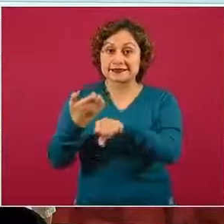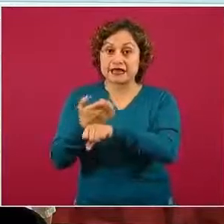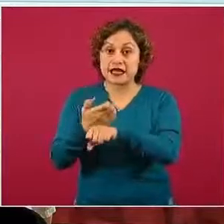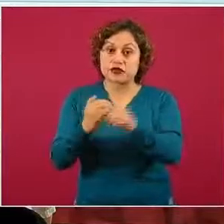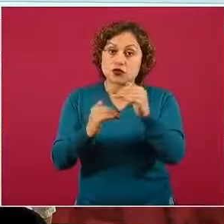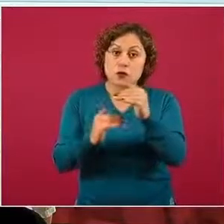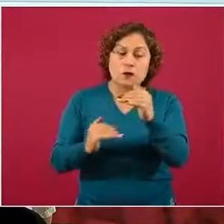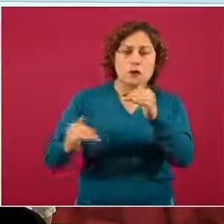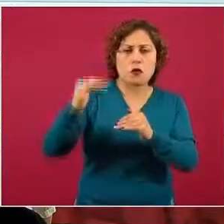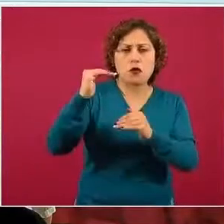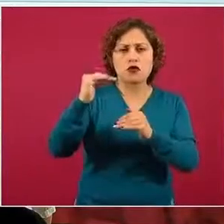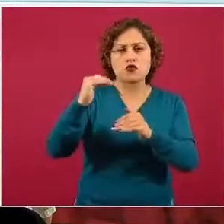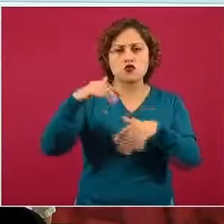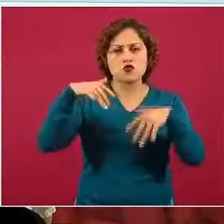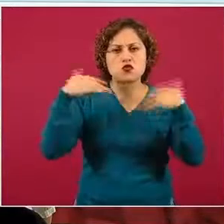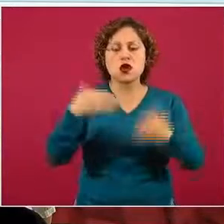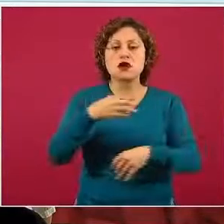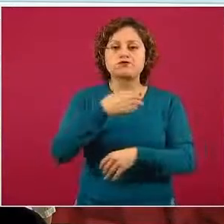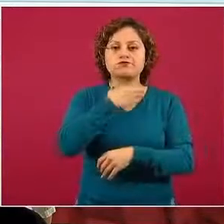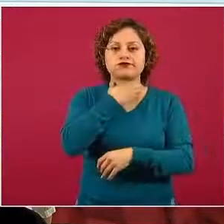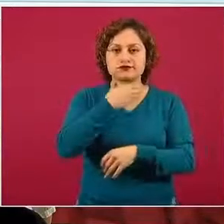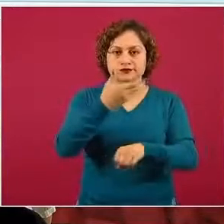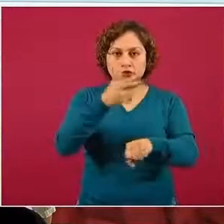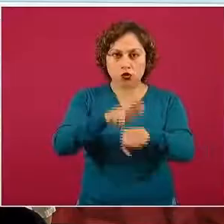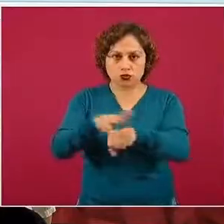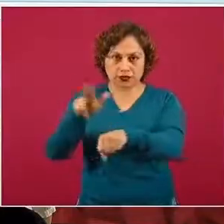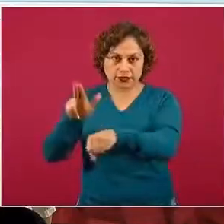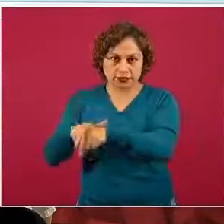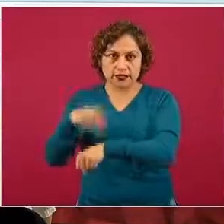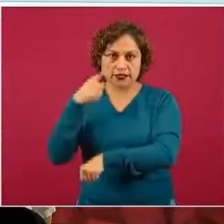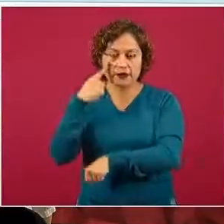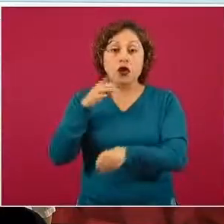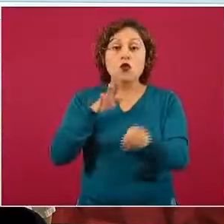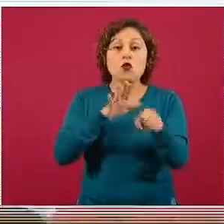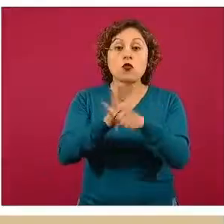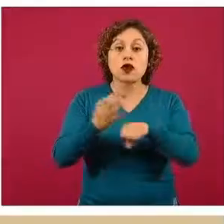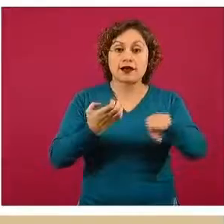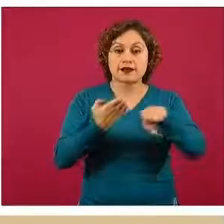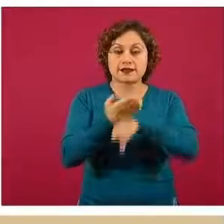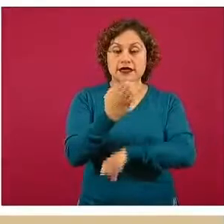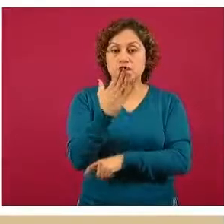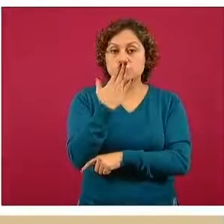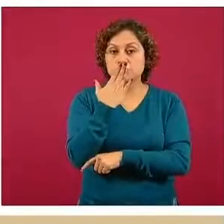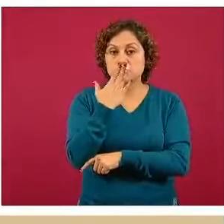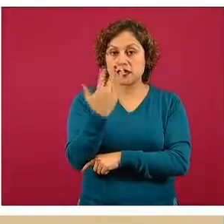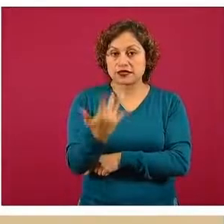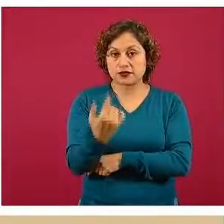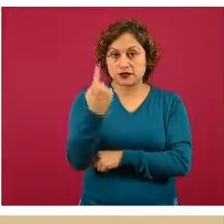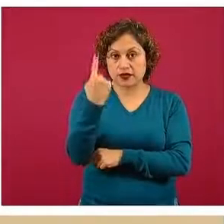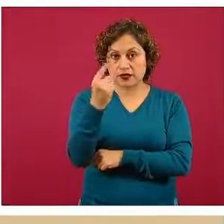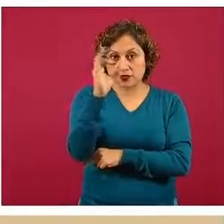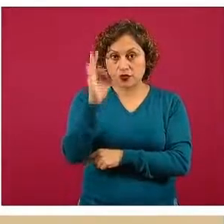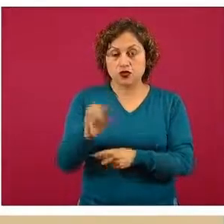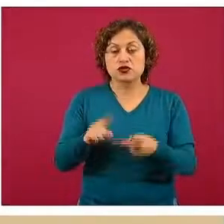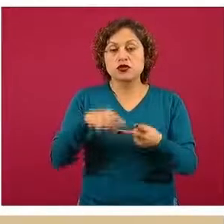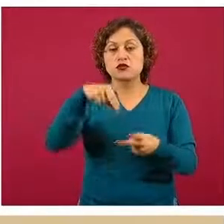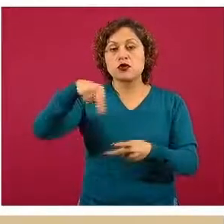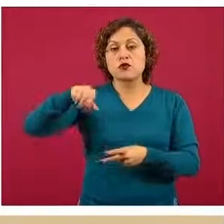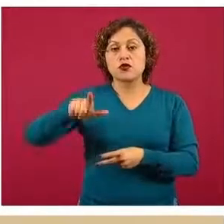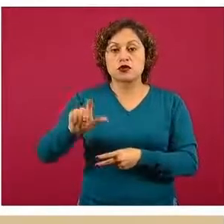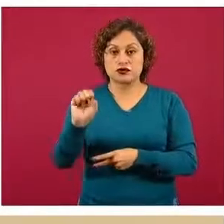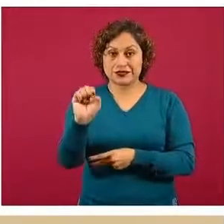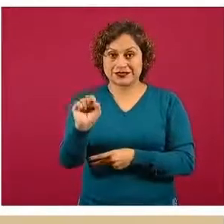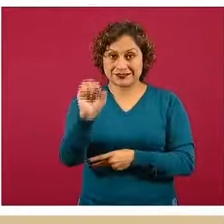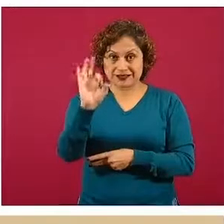este 50% de ocupación. Empezamos con Sonora con un 51%, Nuevo León 60%,